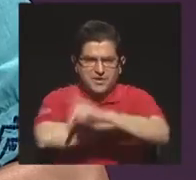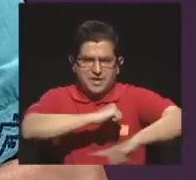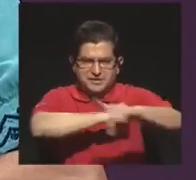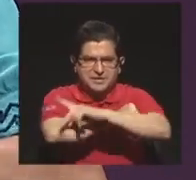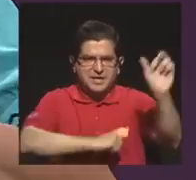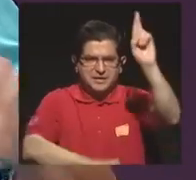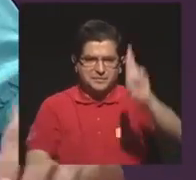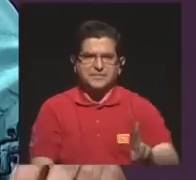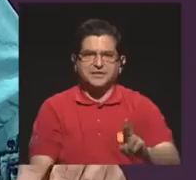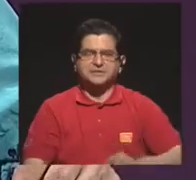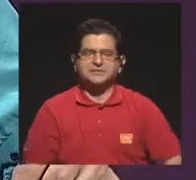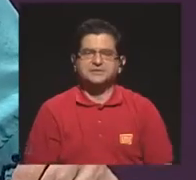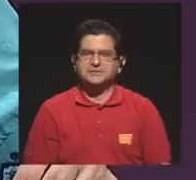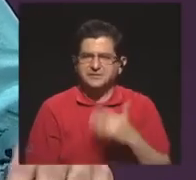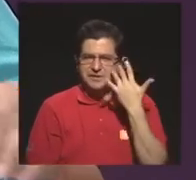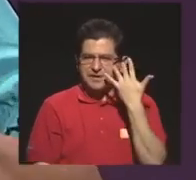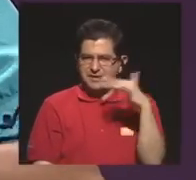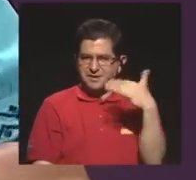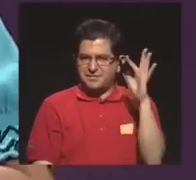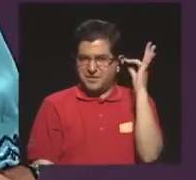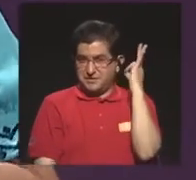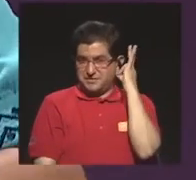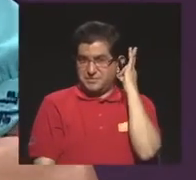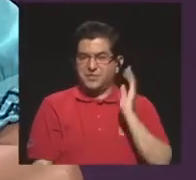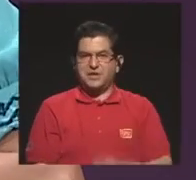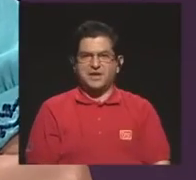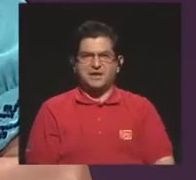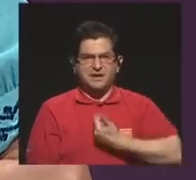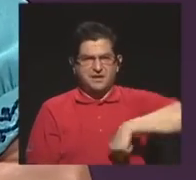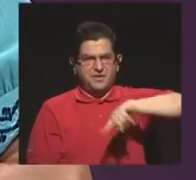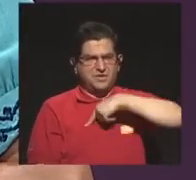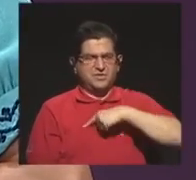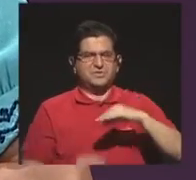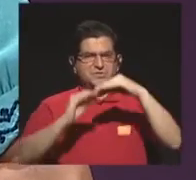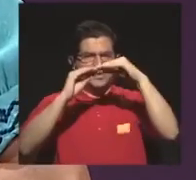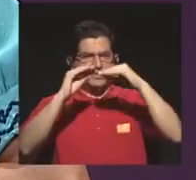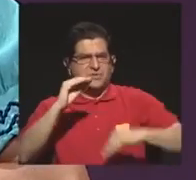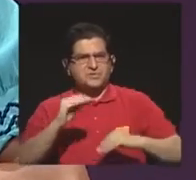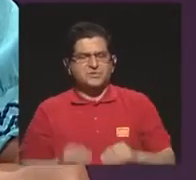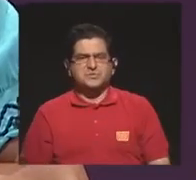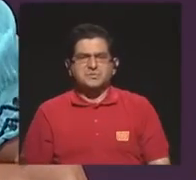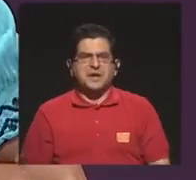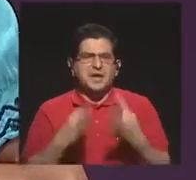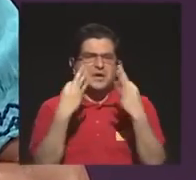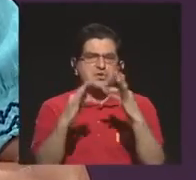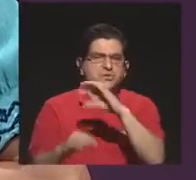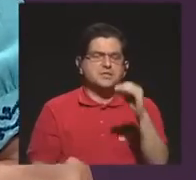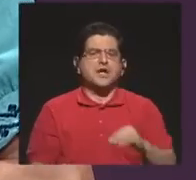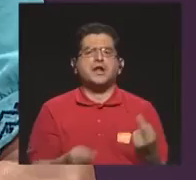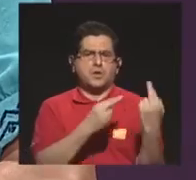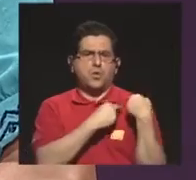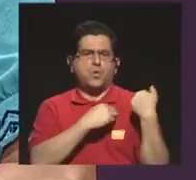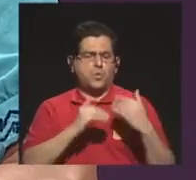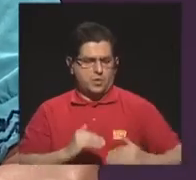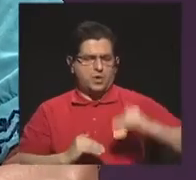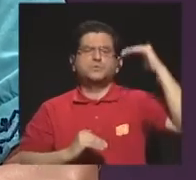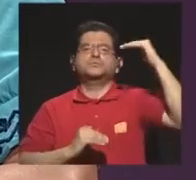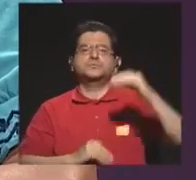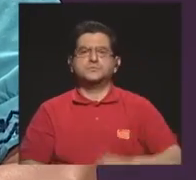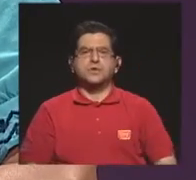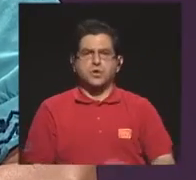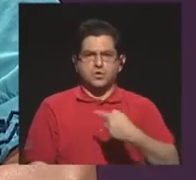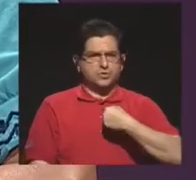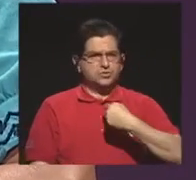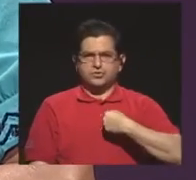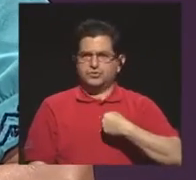como Costa Rica. Pareciera que las mujeres como que somos o menos arriesgadas o más responsables, no sé, ¿verdad? En el sentido de si